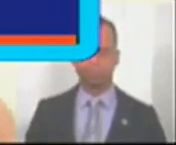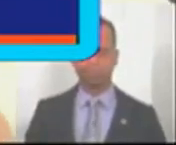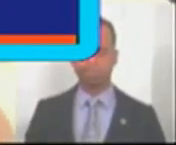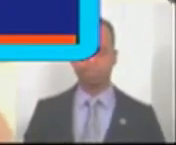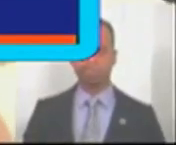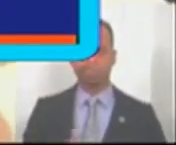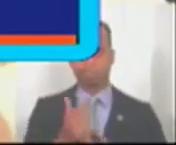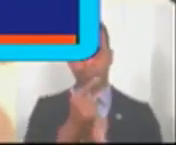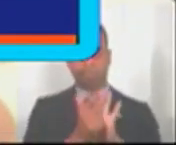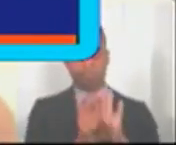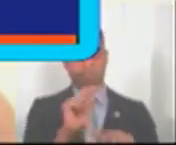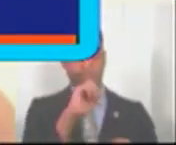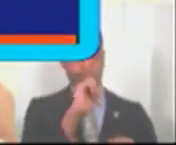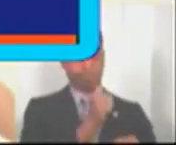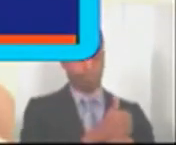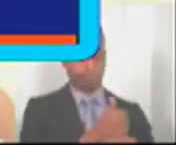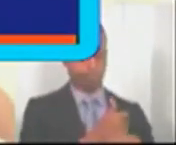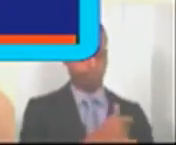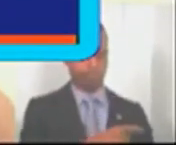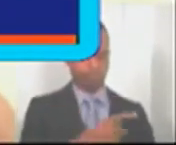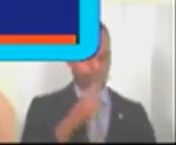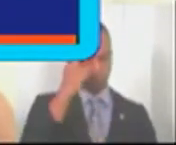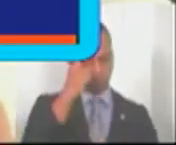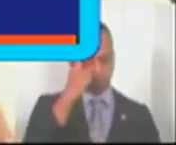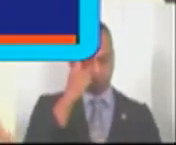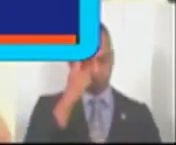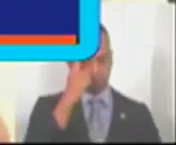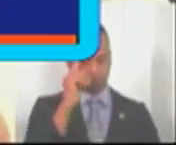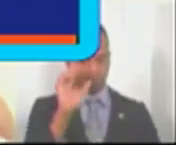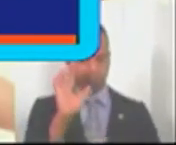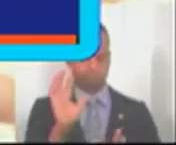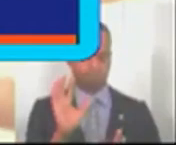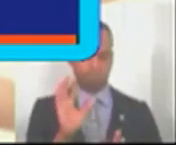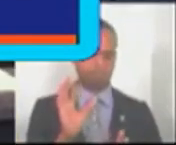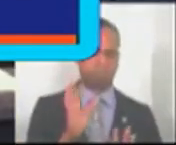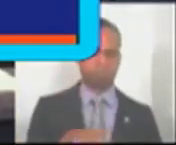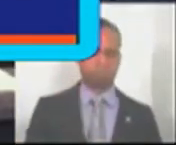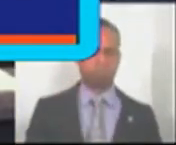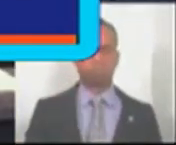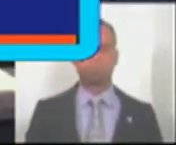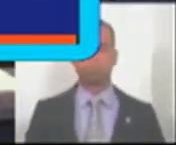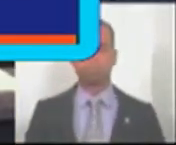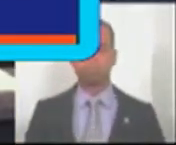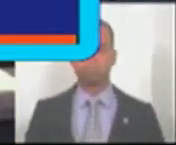una ley y cree que ha resuelto un problema.